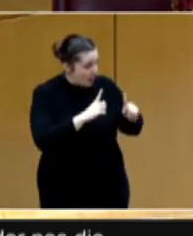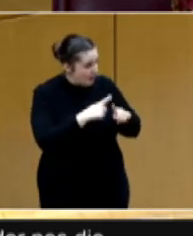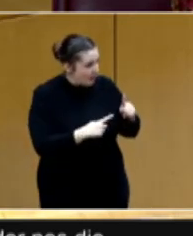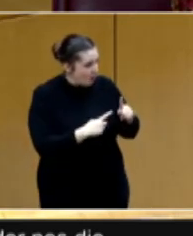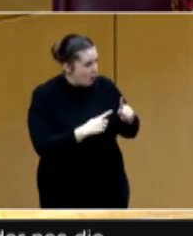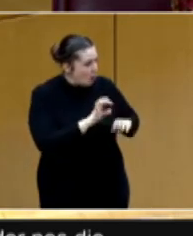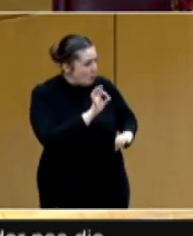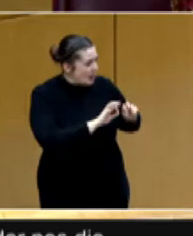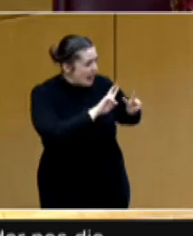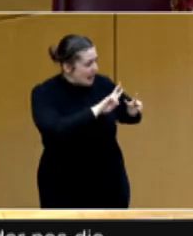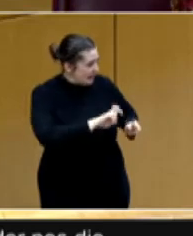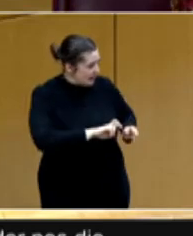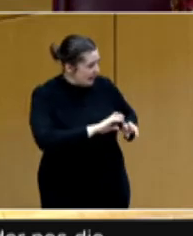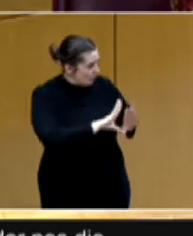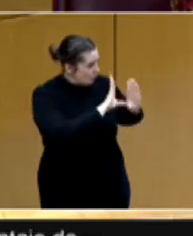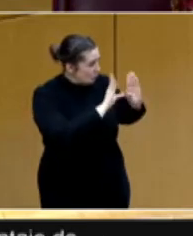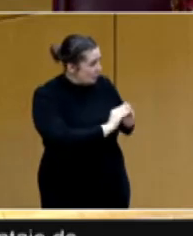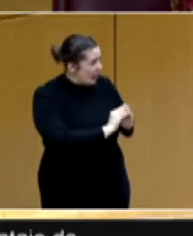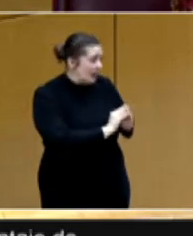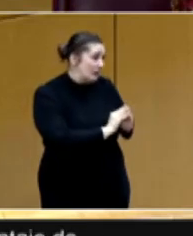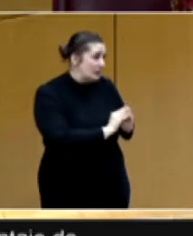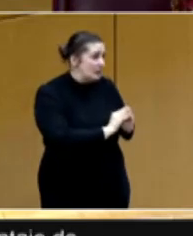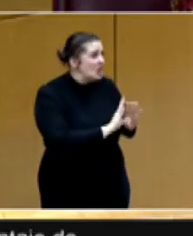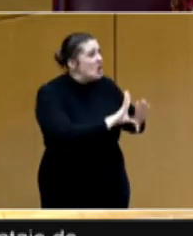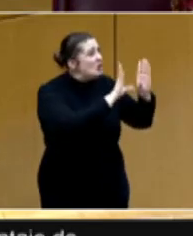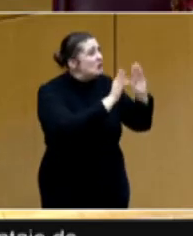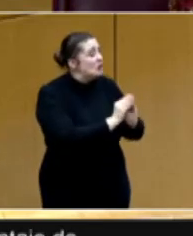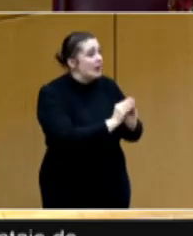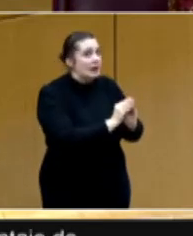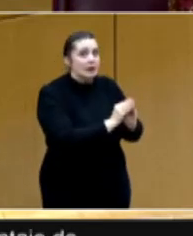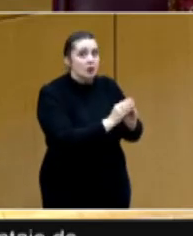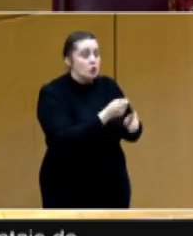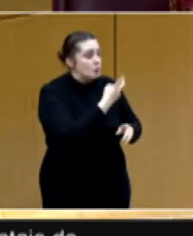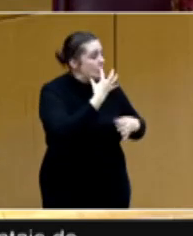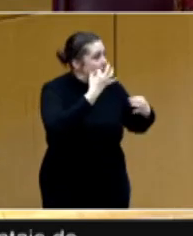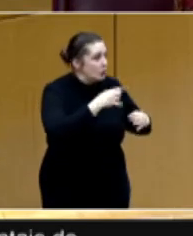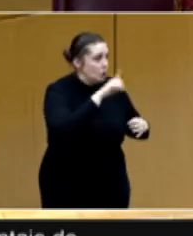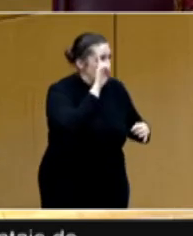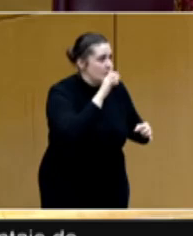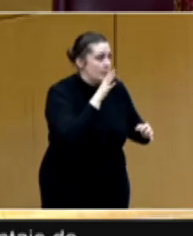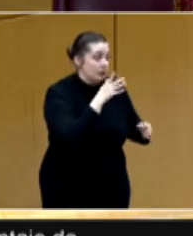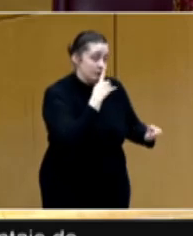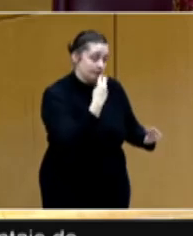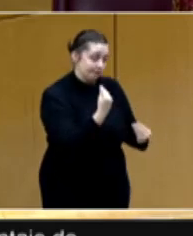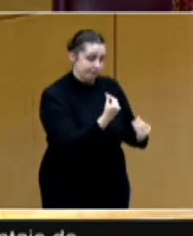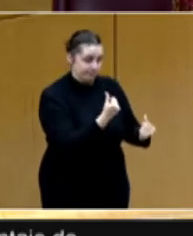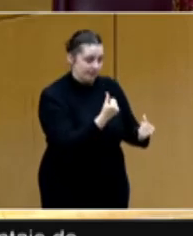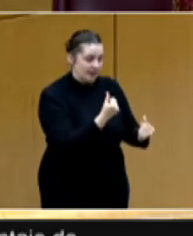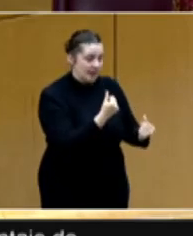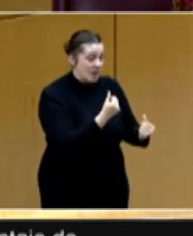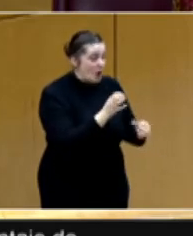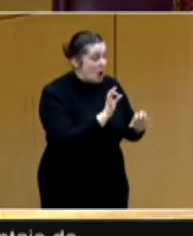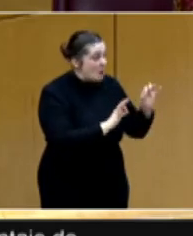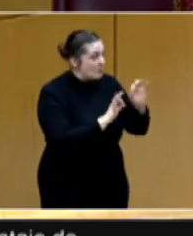respecto del total el total como digo no puedo dar una cifra exacta pero la podemos intuir y ese porcentaje